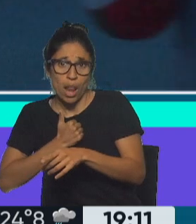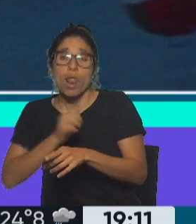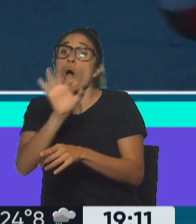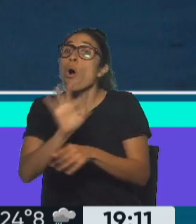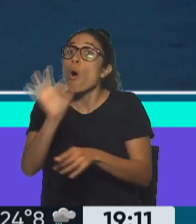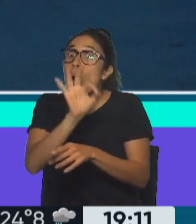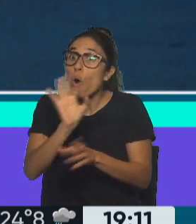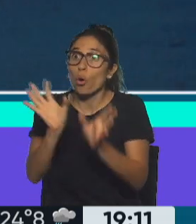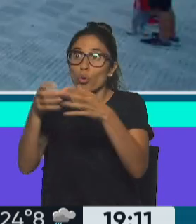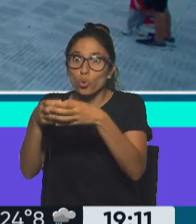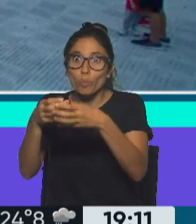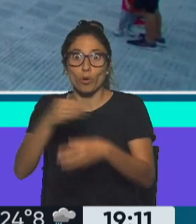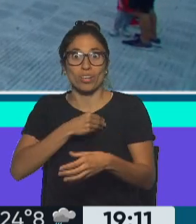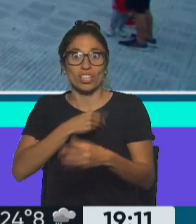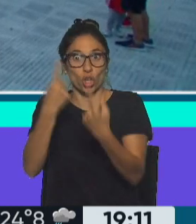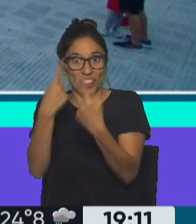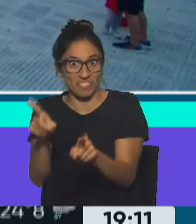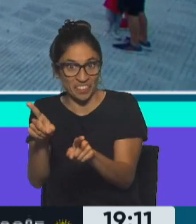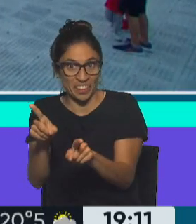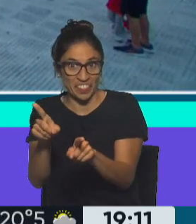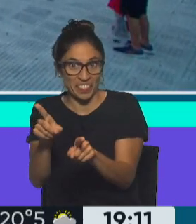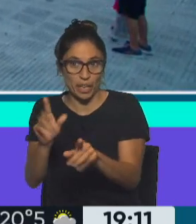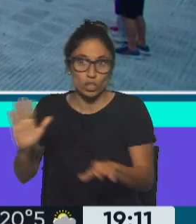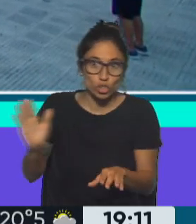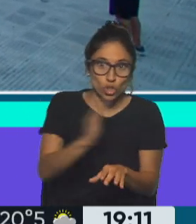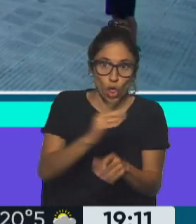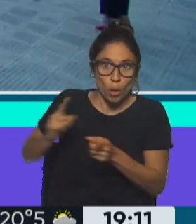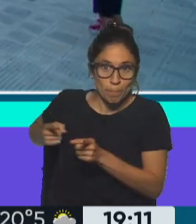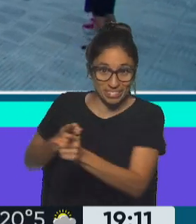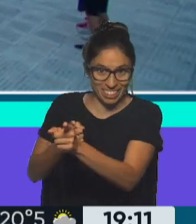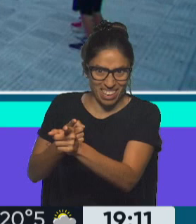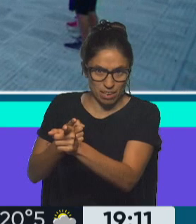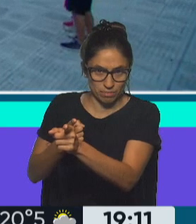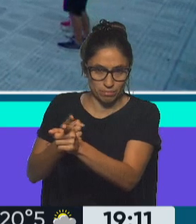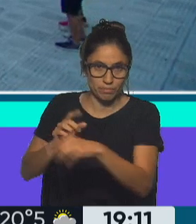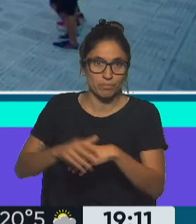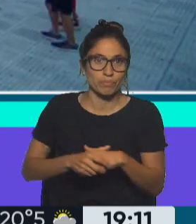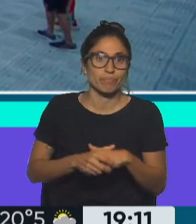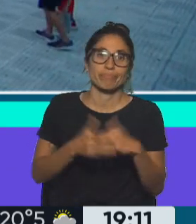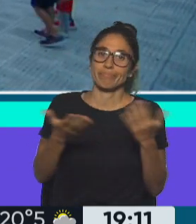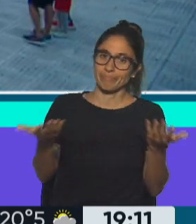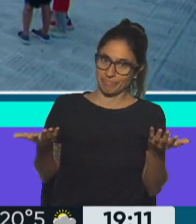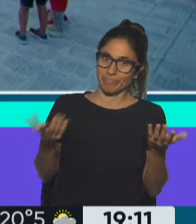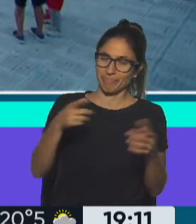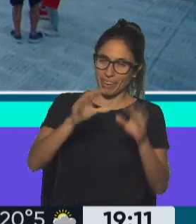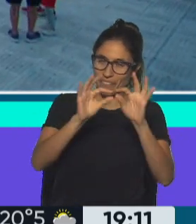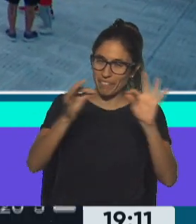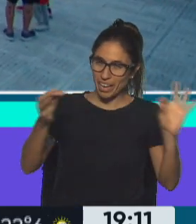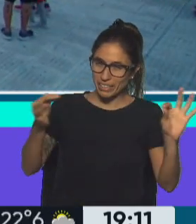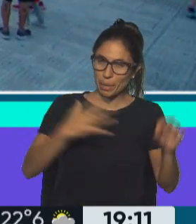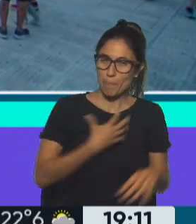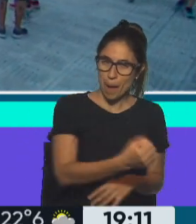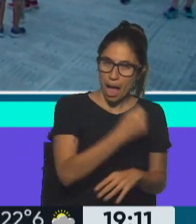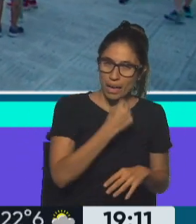incluso la comunidad judía, ¿no? Bueno, recordamos esa frase de patria, familia y tradición, creo que era, ¿no? Familia,